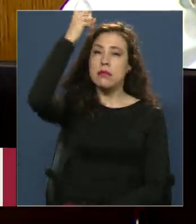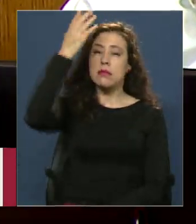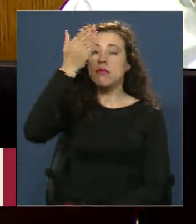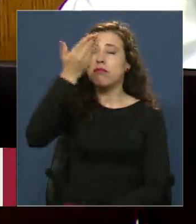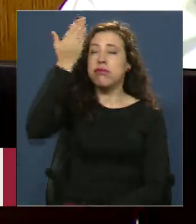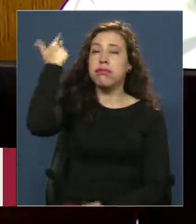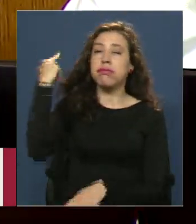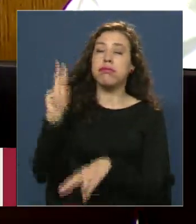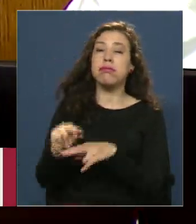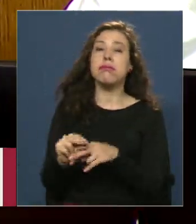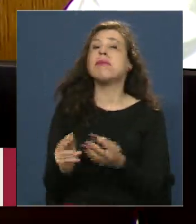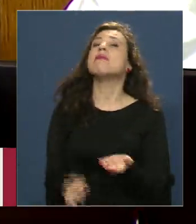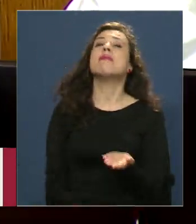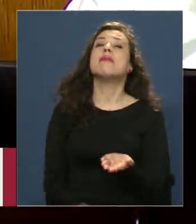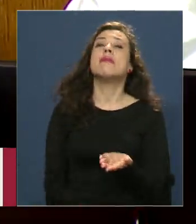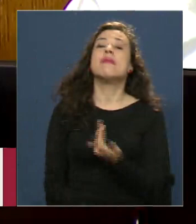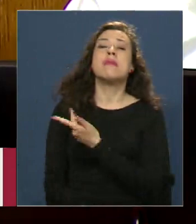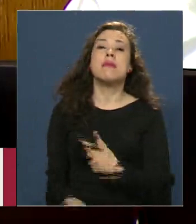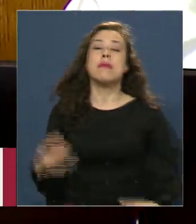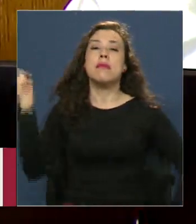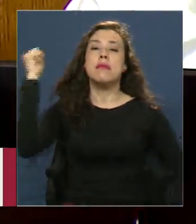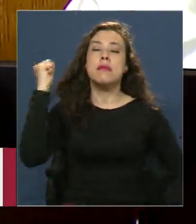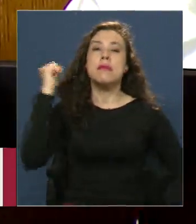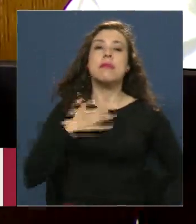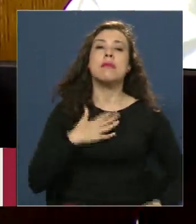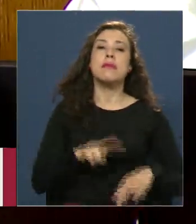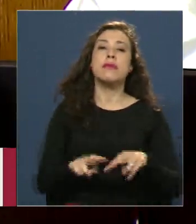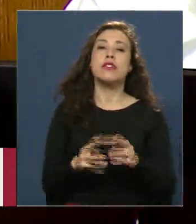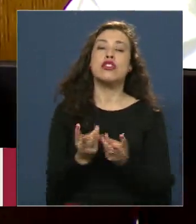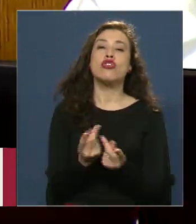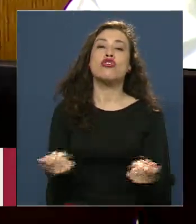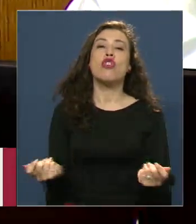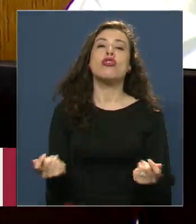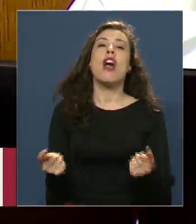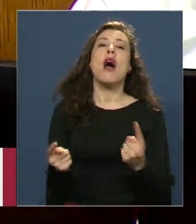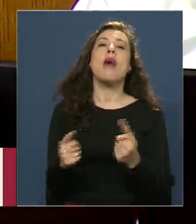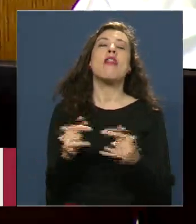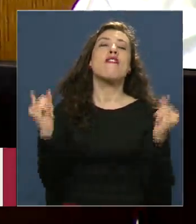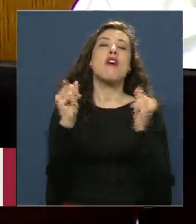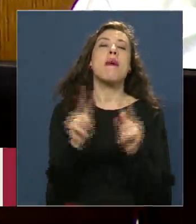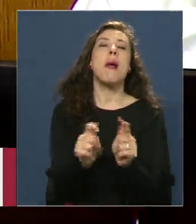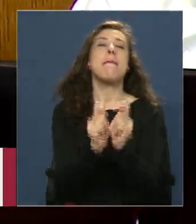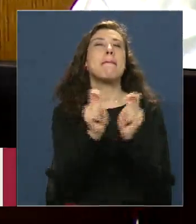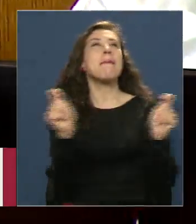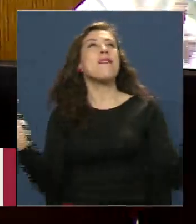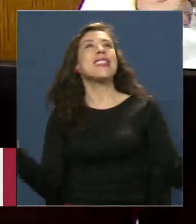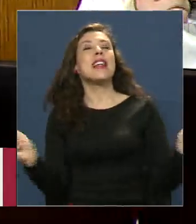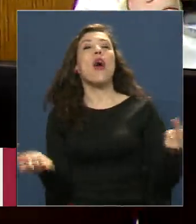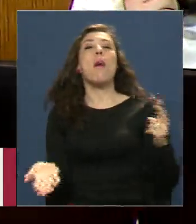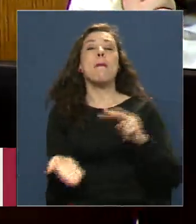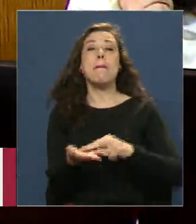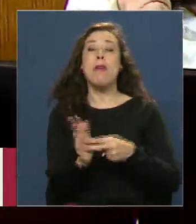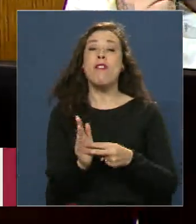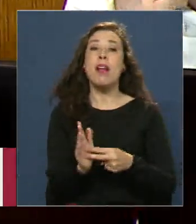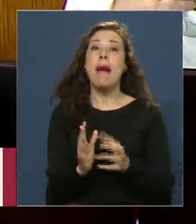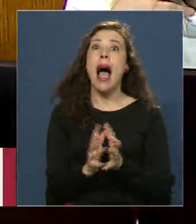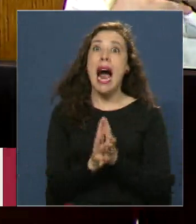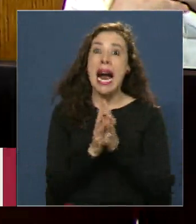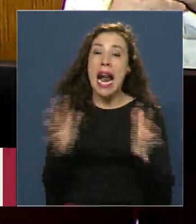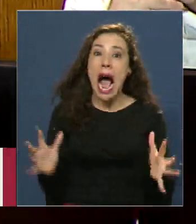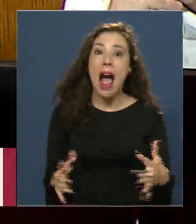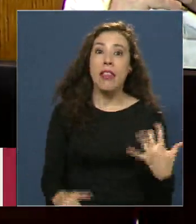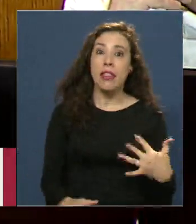del gobierno del presidente Piñera de resolver publicitariamente un problema real de grandes